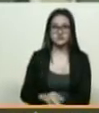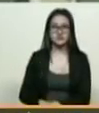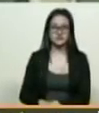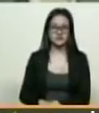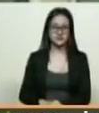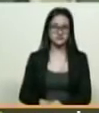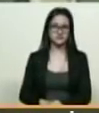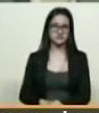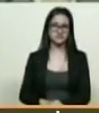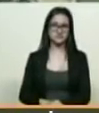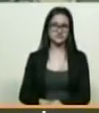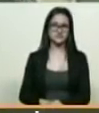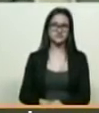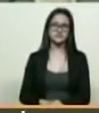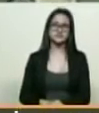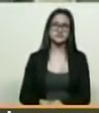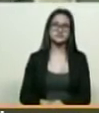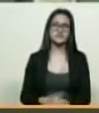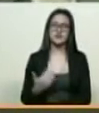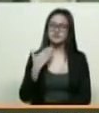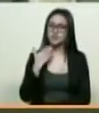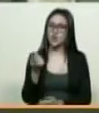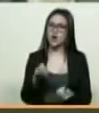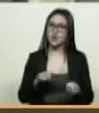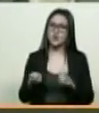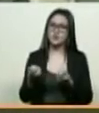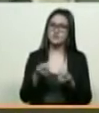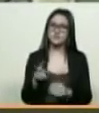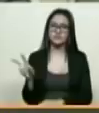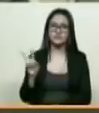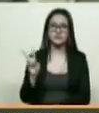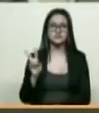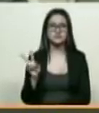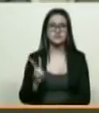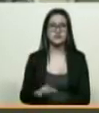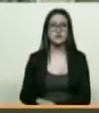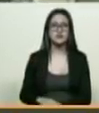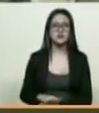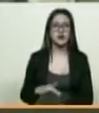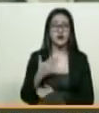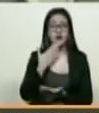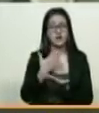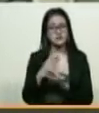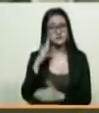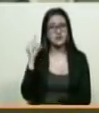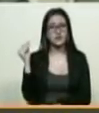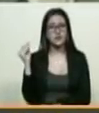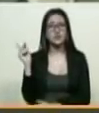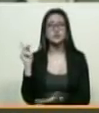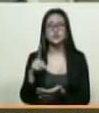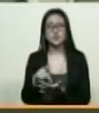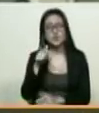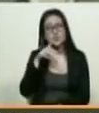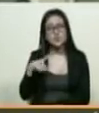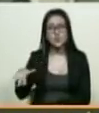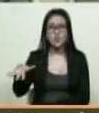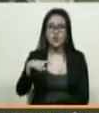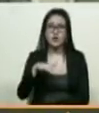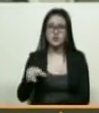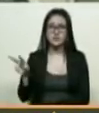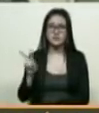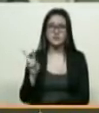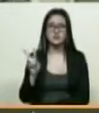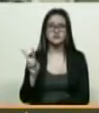perturban la economía venezolana. Bueno, gracias a Dios ya está llegando para el pueblo de Venezuela,